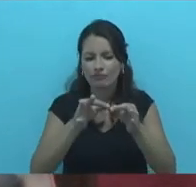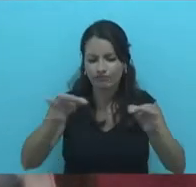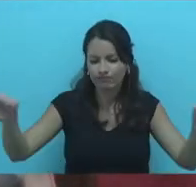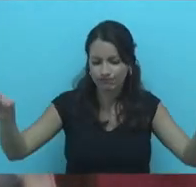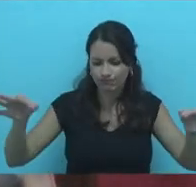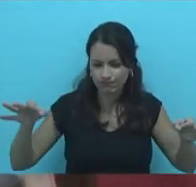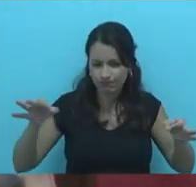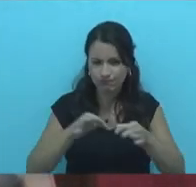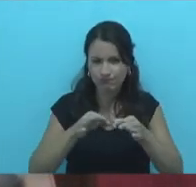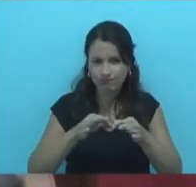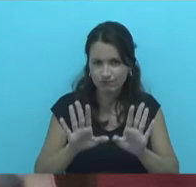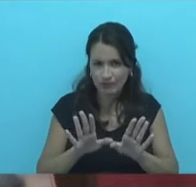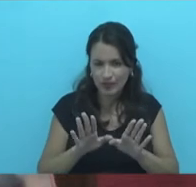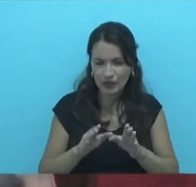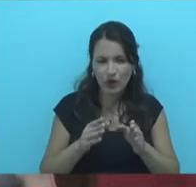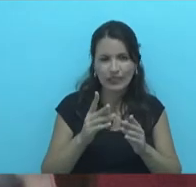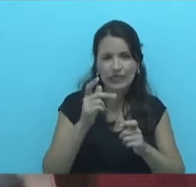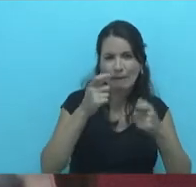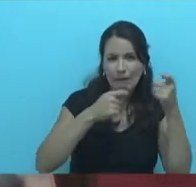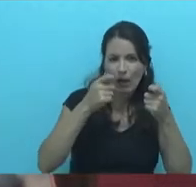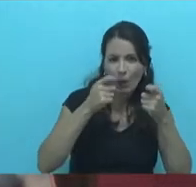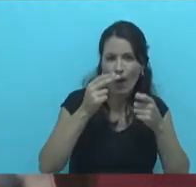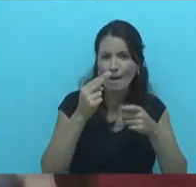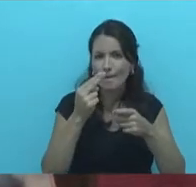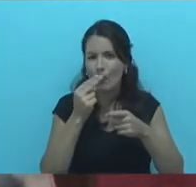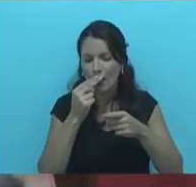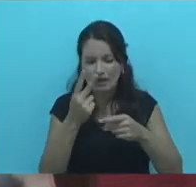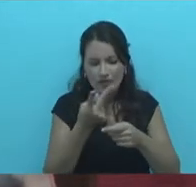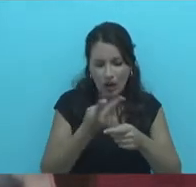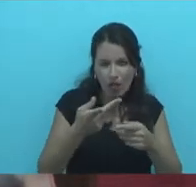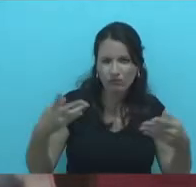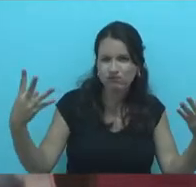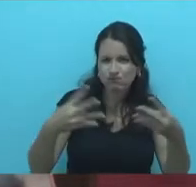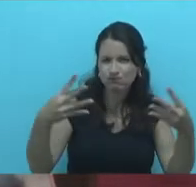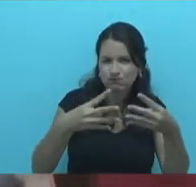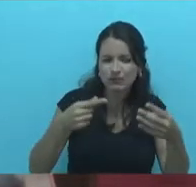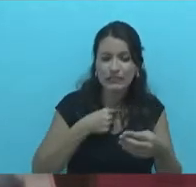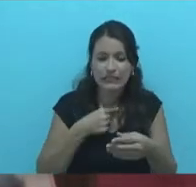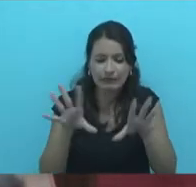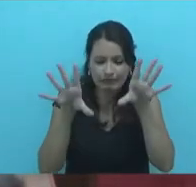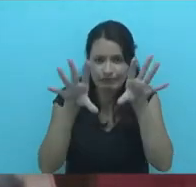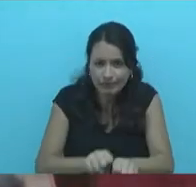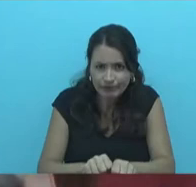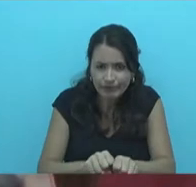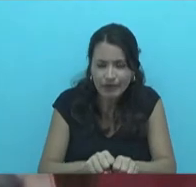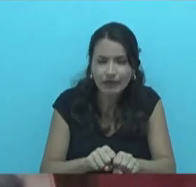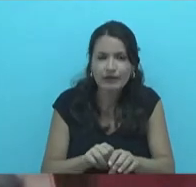en el límite entre Paraguay y Bolivia, porque